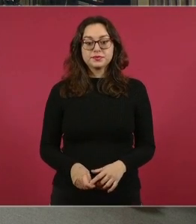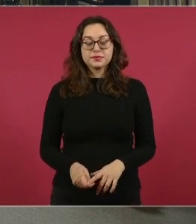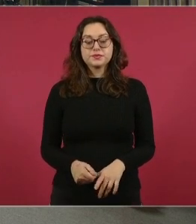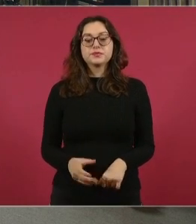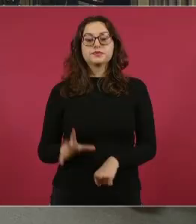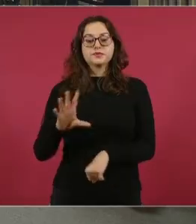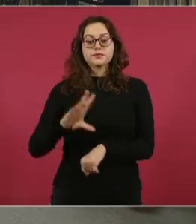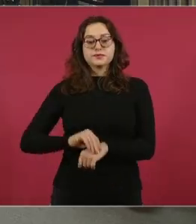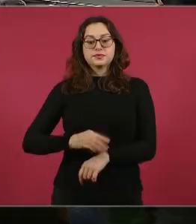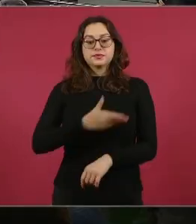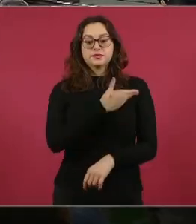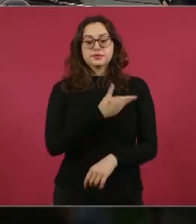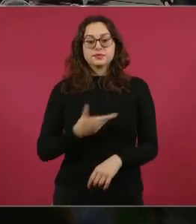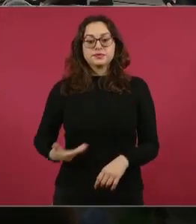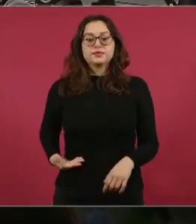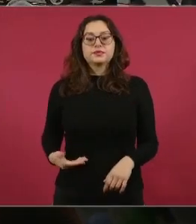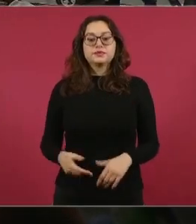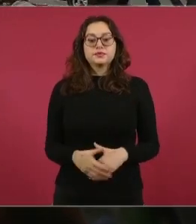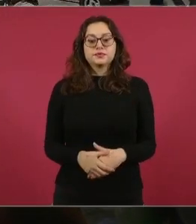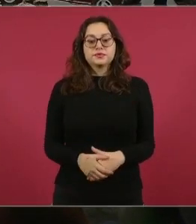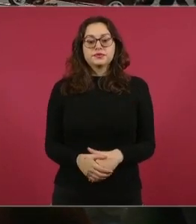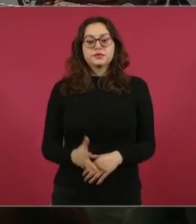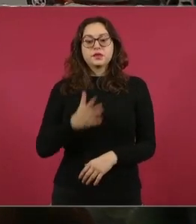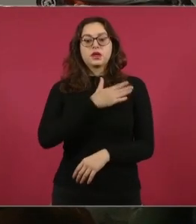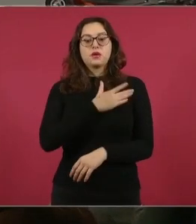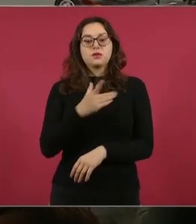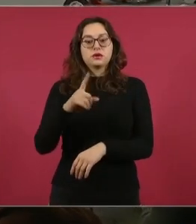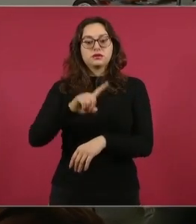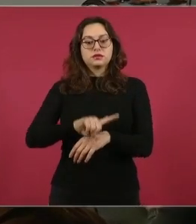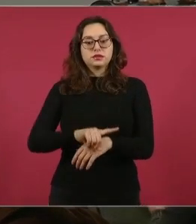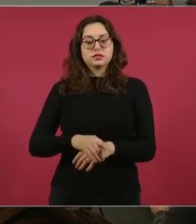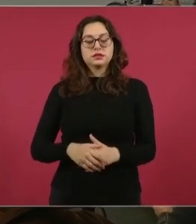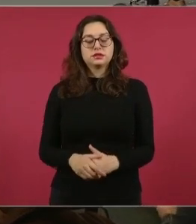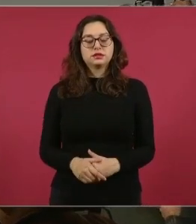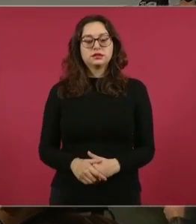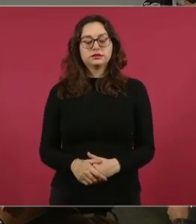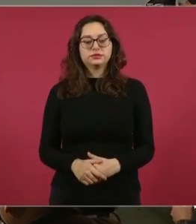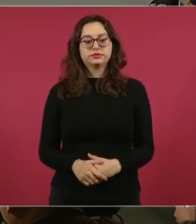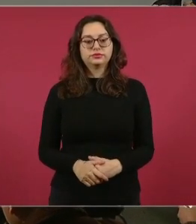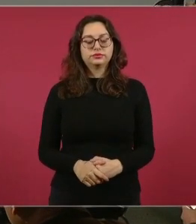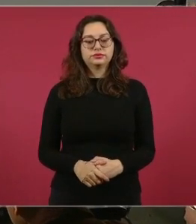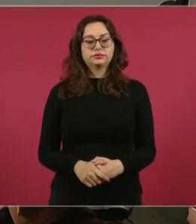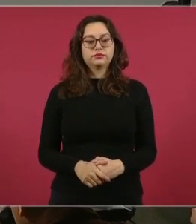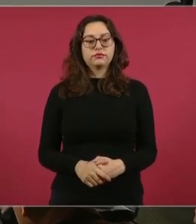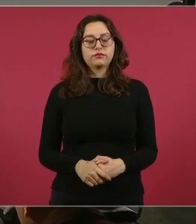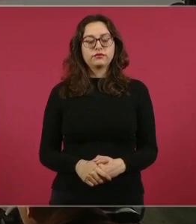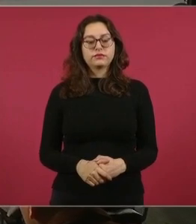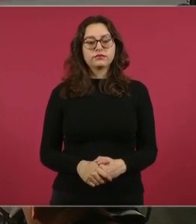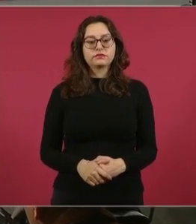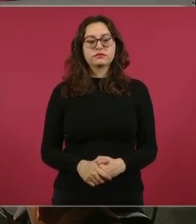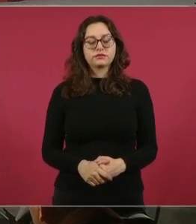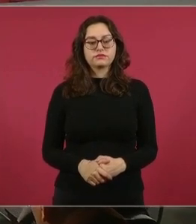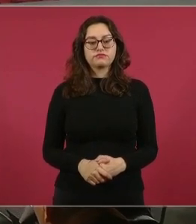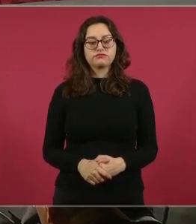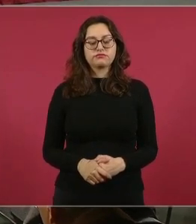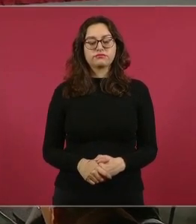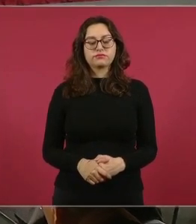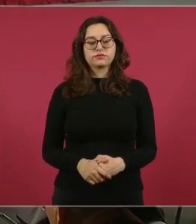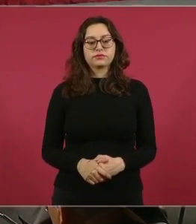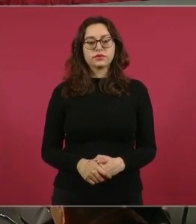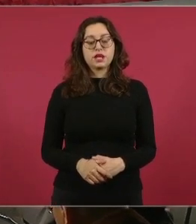Con su permiso, señor presidente. Muy buenos días. Bien, nuestra ley orgánica del Ejército y Fuerza